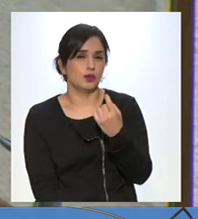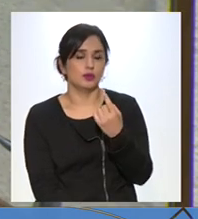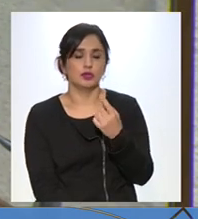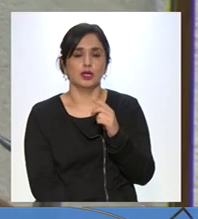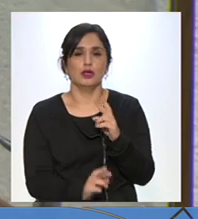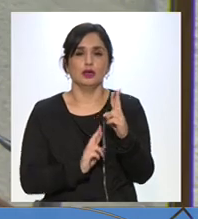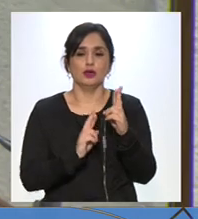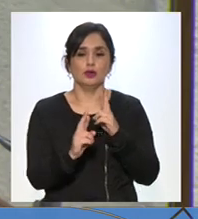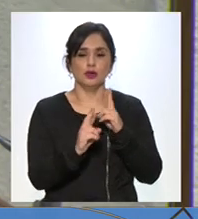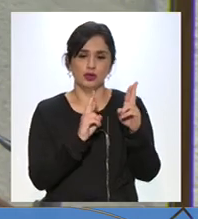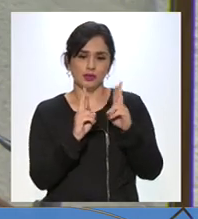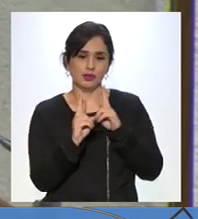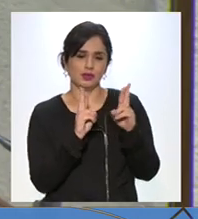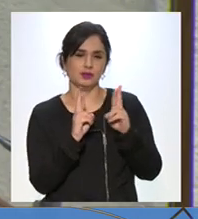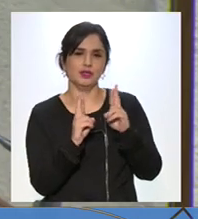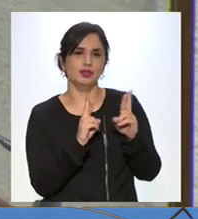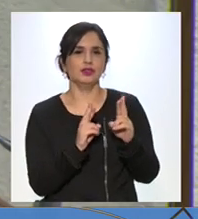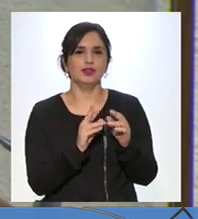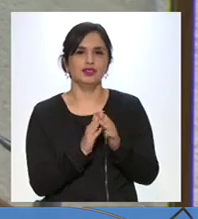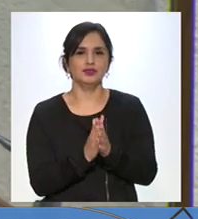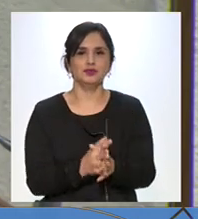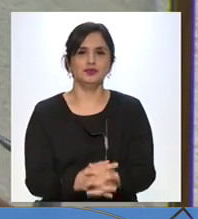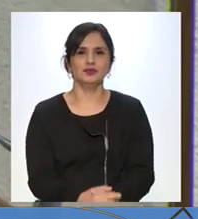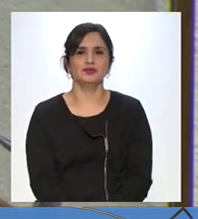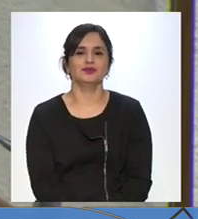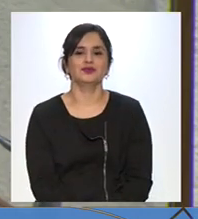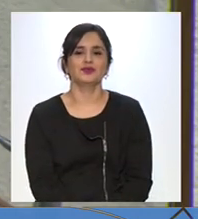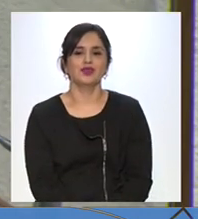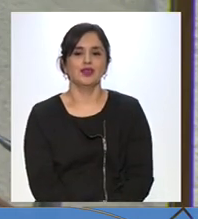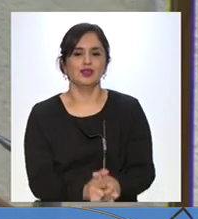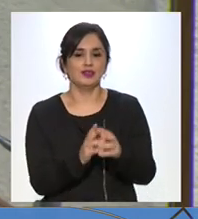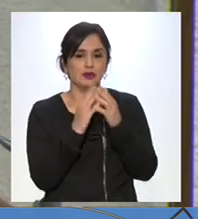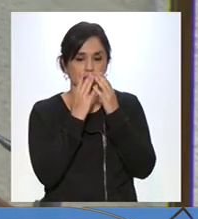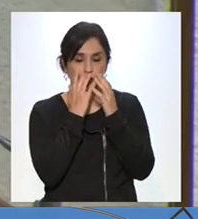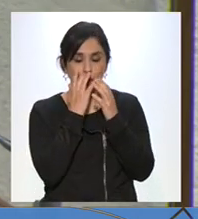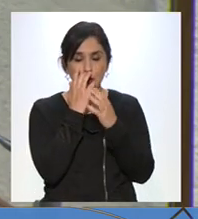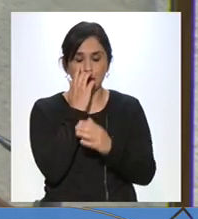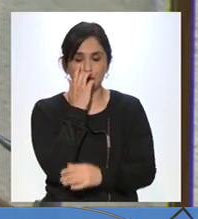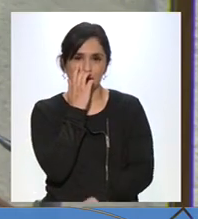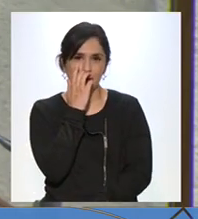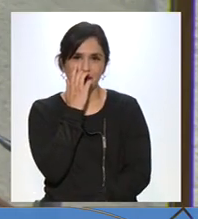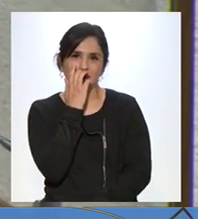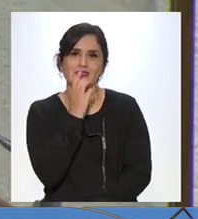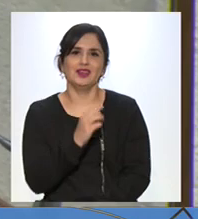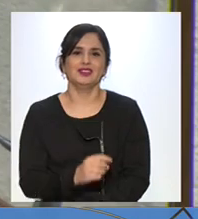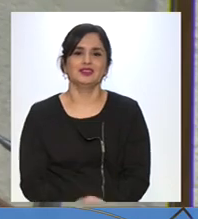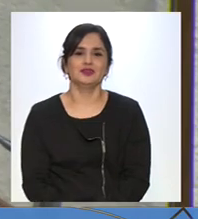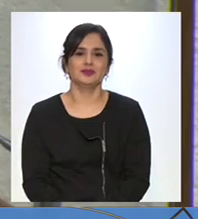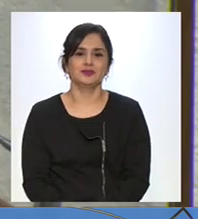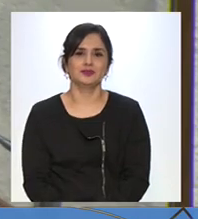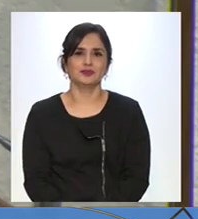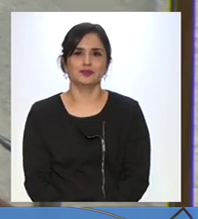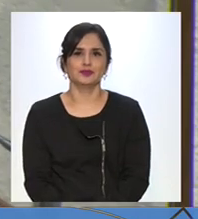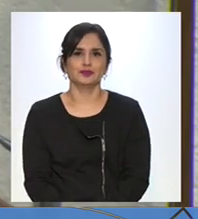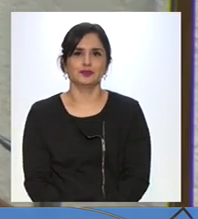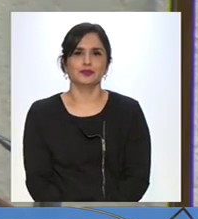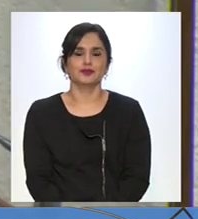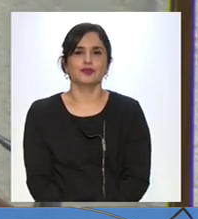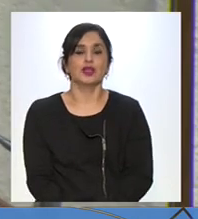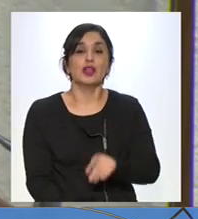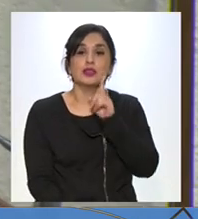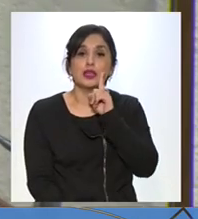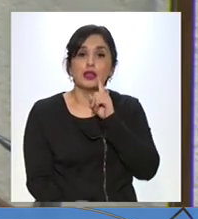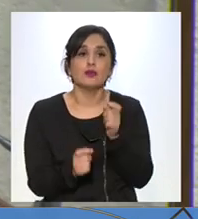relación particularmente respecto a la recuperación de la capacidad productiva del país. Y esto lo planteo porque, si bien tenemos